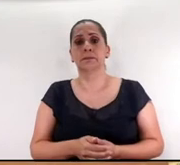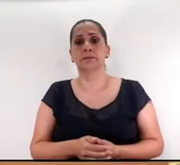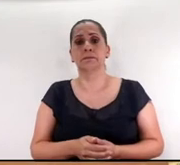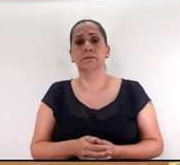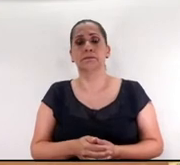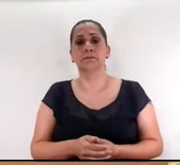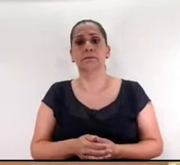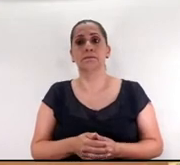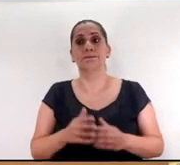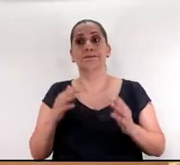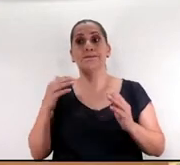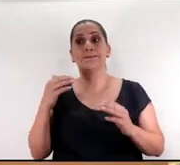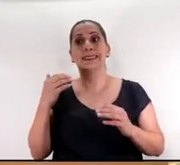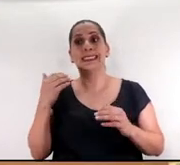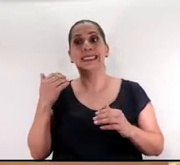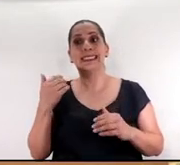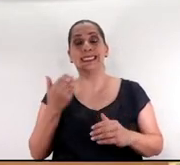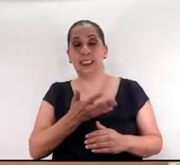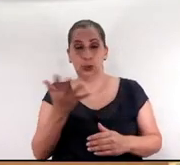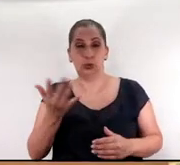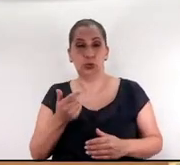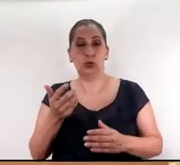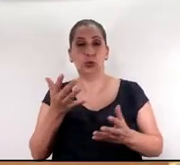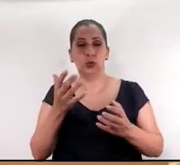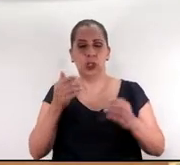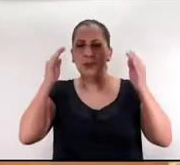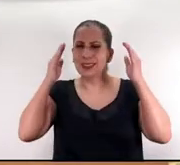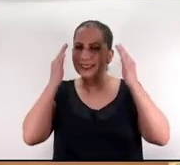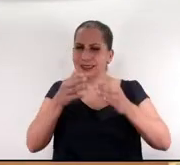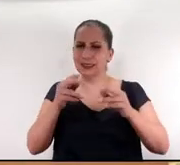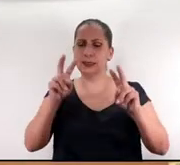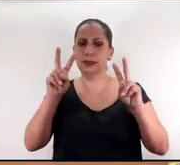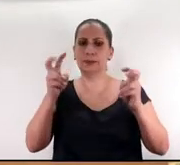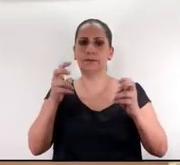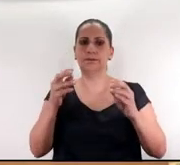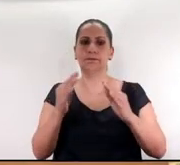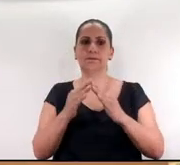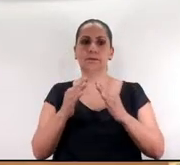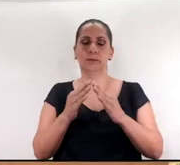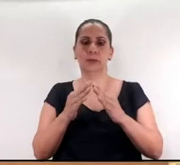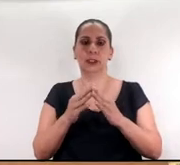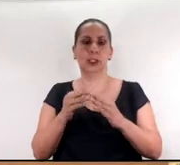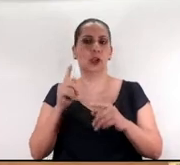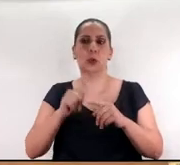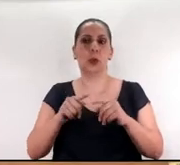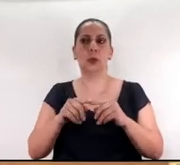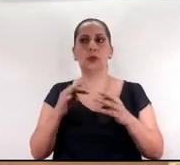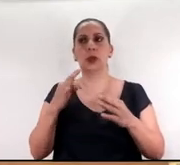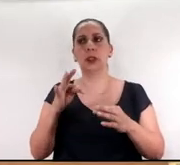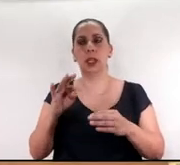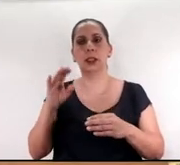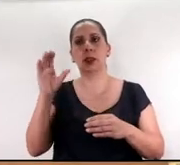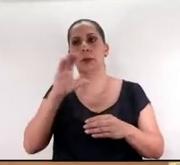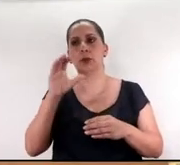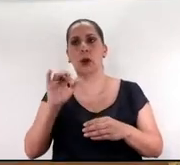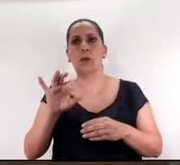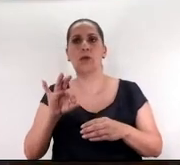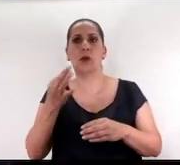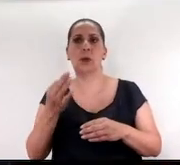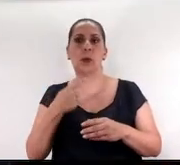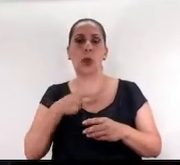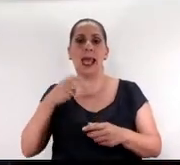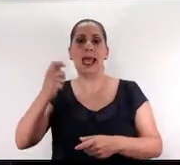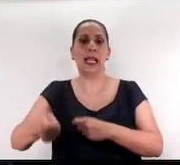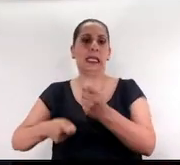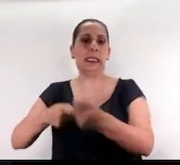eso, si queremos atender el tema de vivienda y tampoco buscar fórmulas intermedias de pasar de leasing